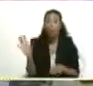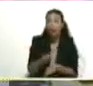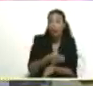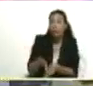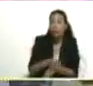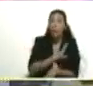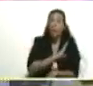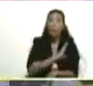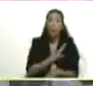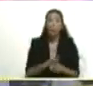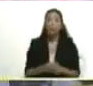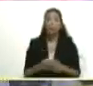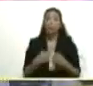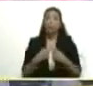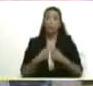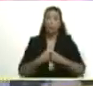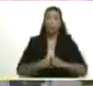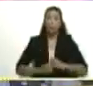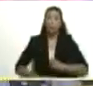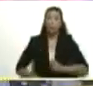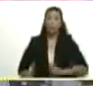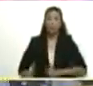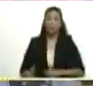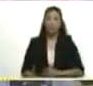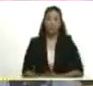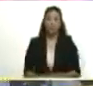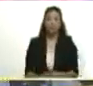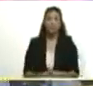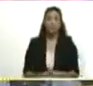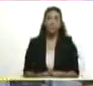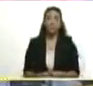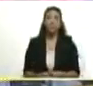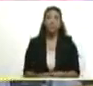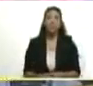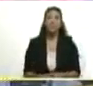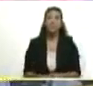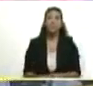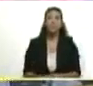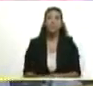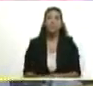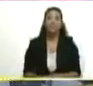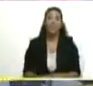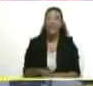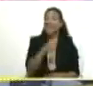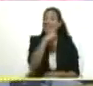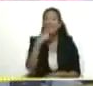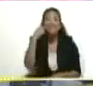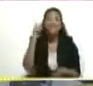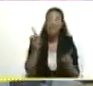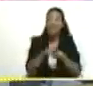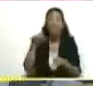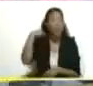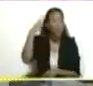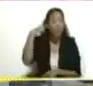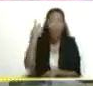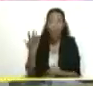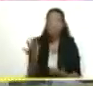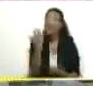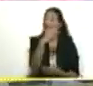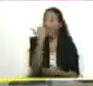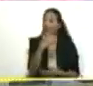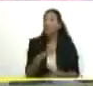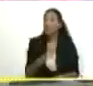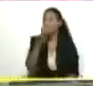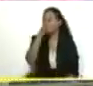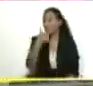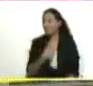es que dice la canción, vale? No, no, no, no, no, está loco. Esta risa no es de loco, se están riendo de